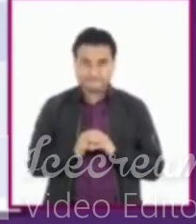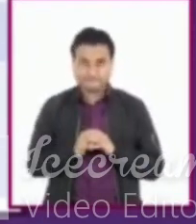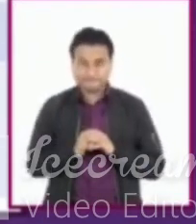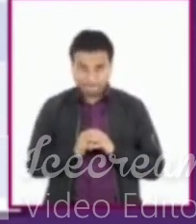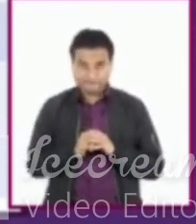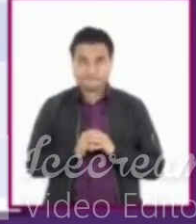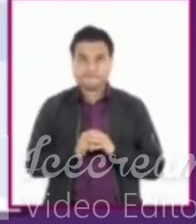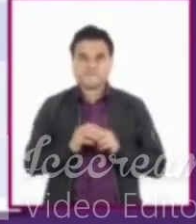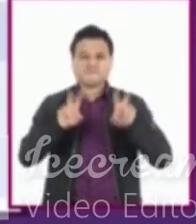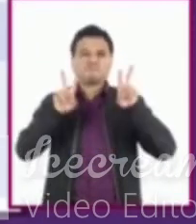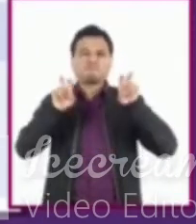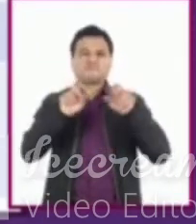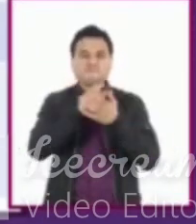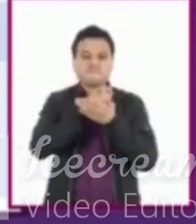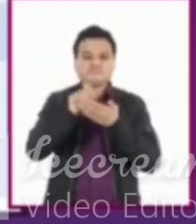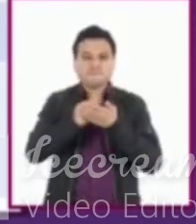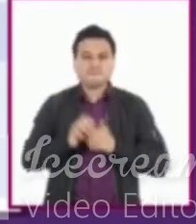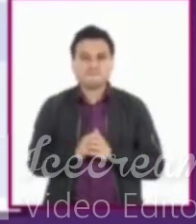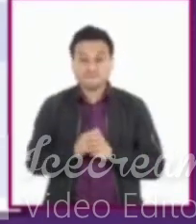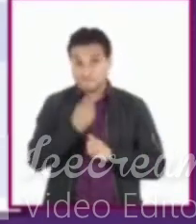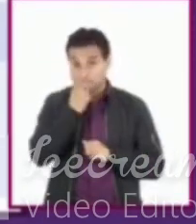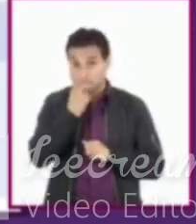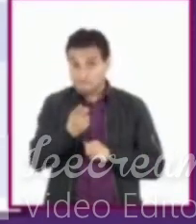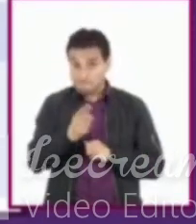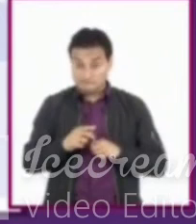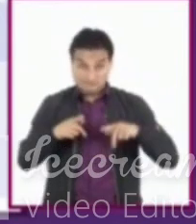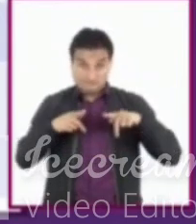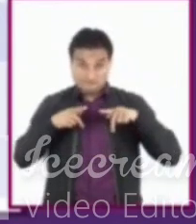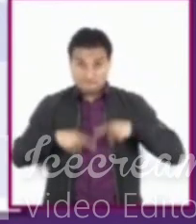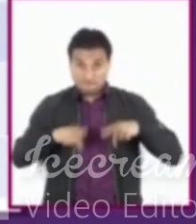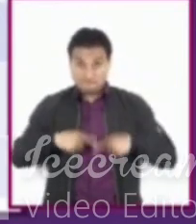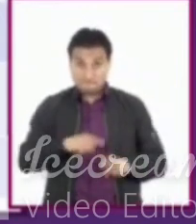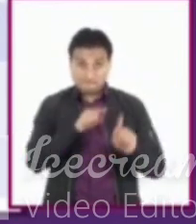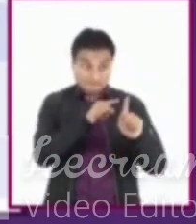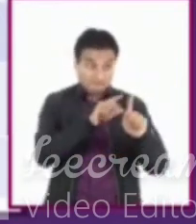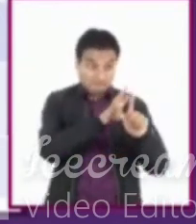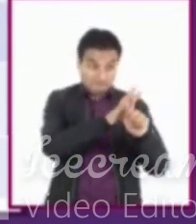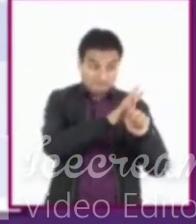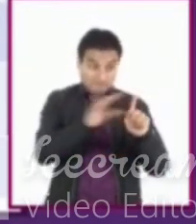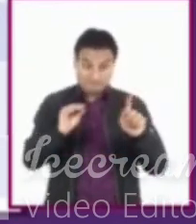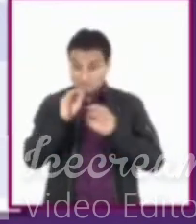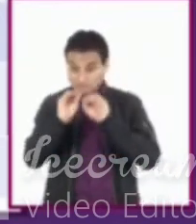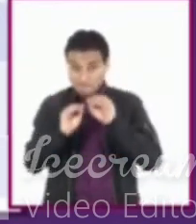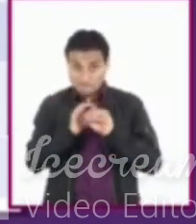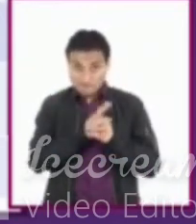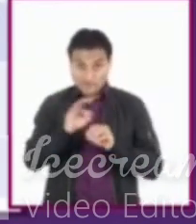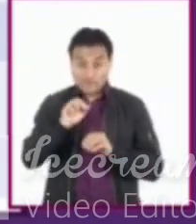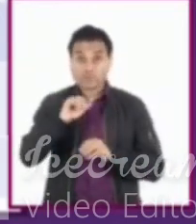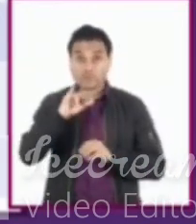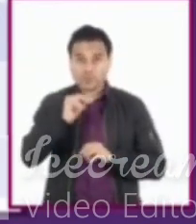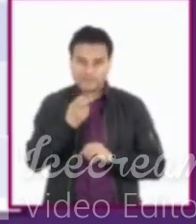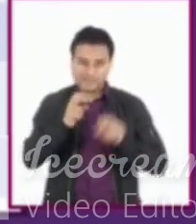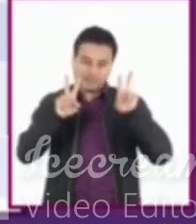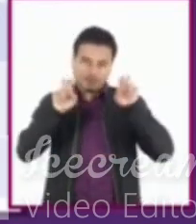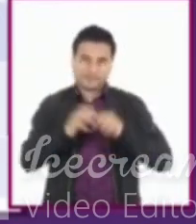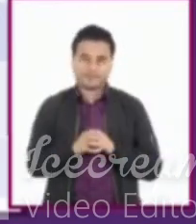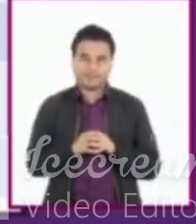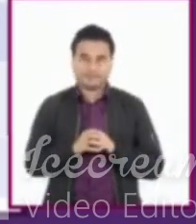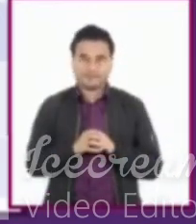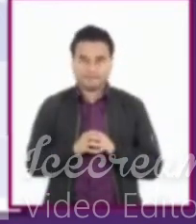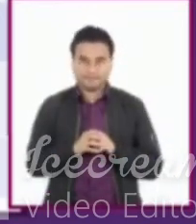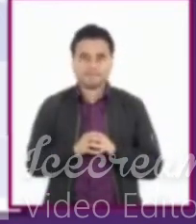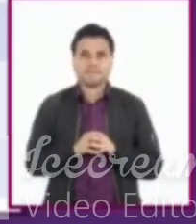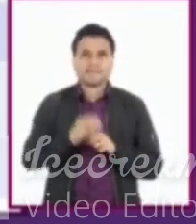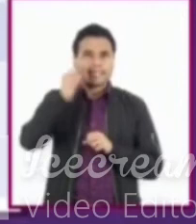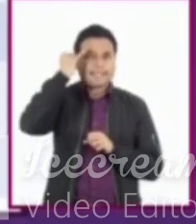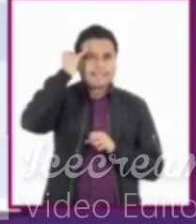esta situación de repetir seres humanos idénticos a otros. Ideas secundarias, semejanza, pues